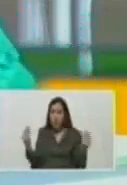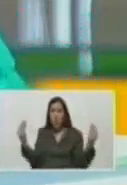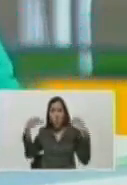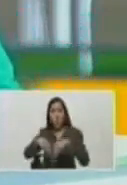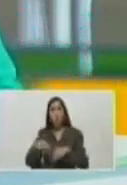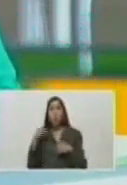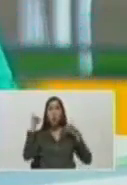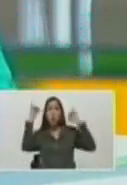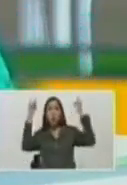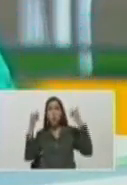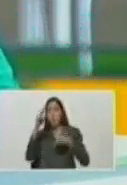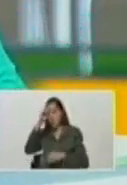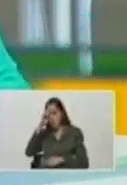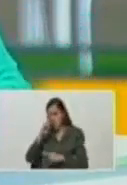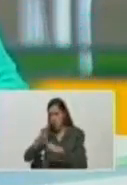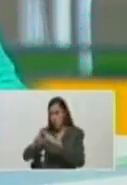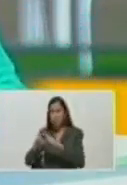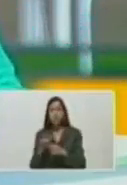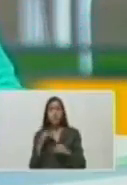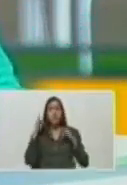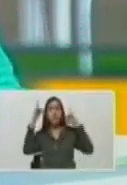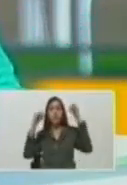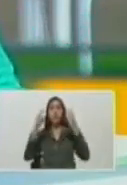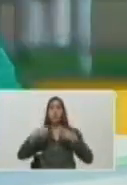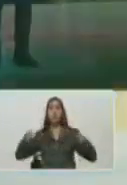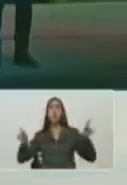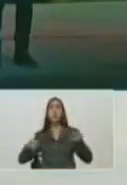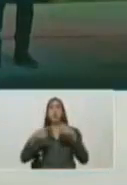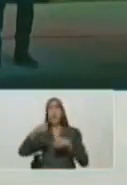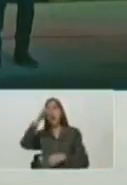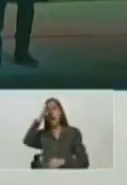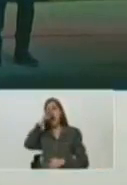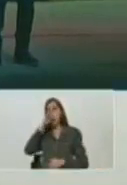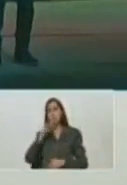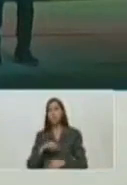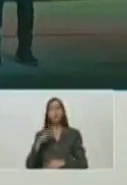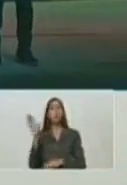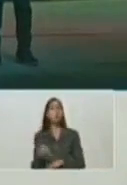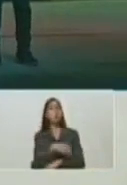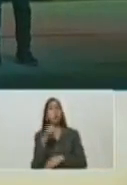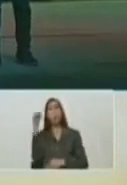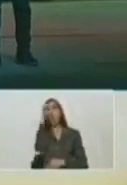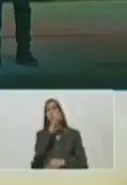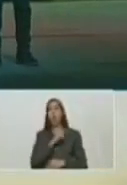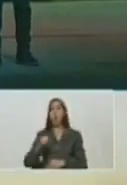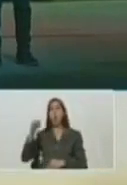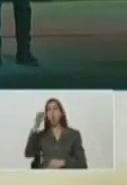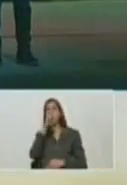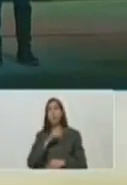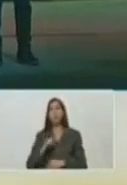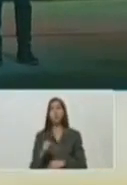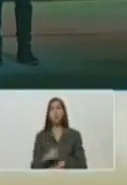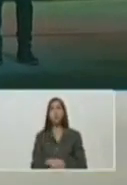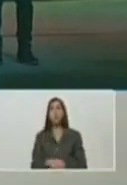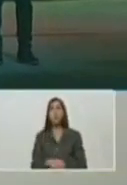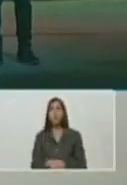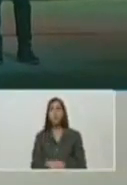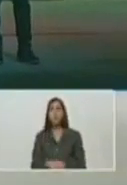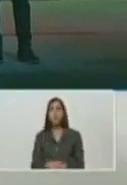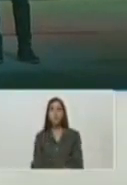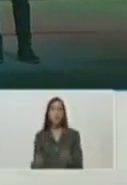honor para celebrar su cumpleaños con su canto, con su música.